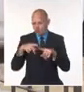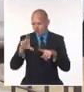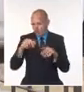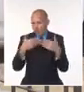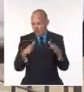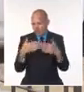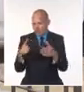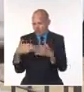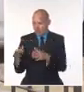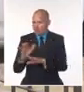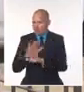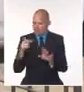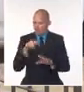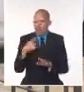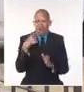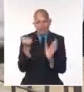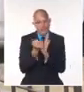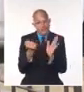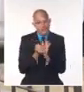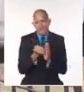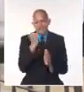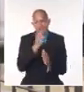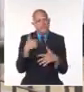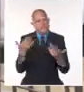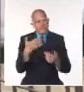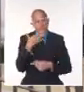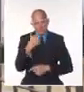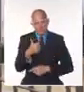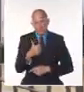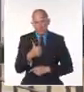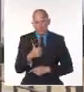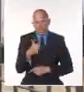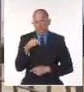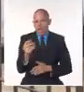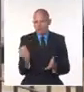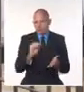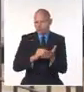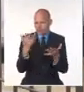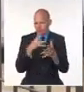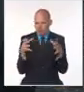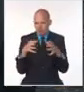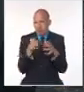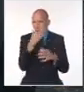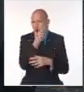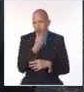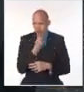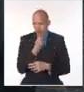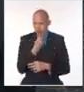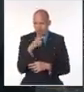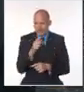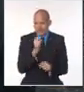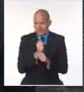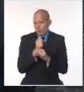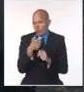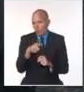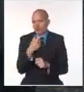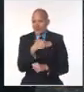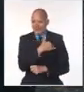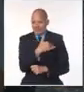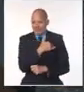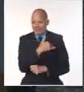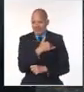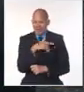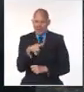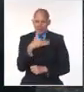más documentos, como es lógico. Incluimos la participación de un equipo de jóvenes del servicio militar no apto FARC que